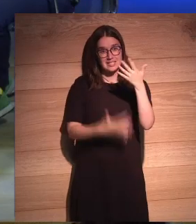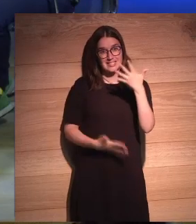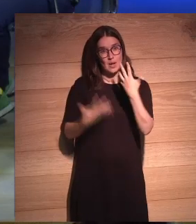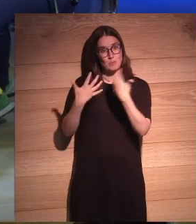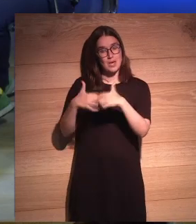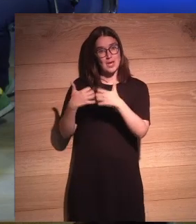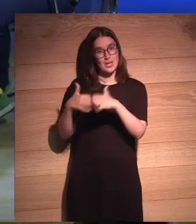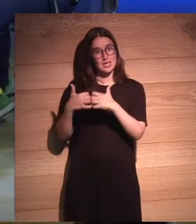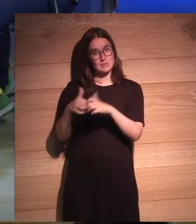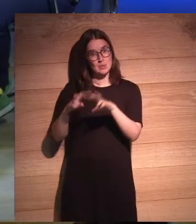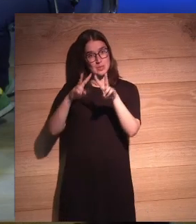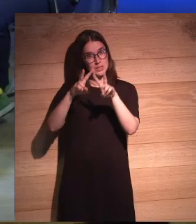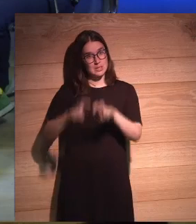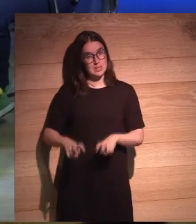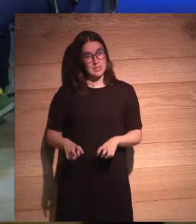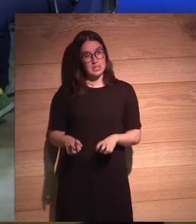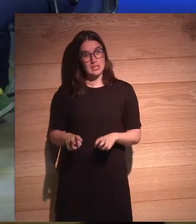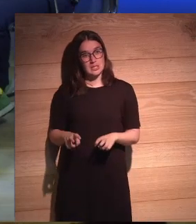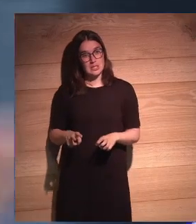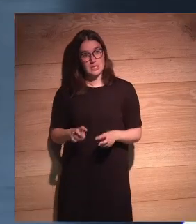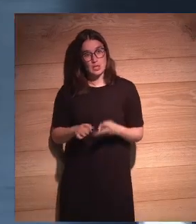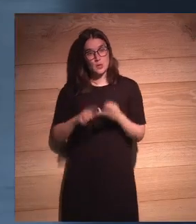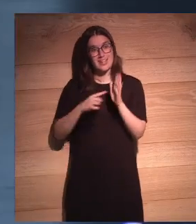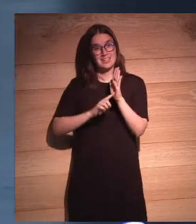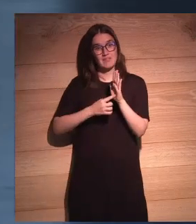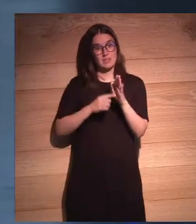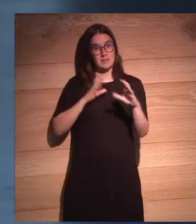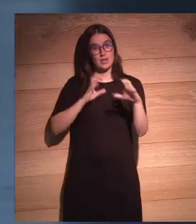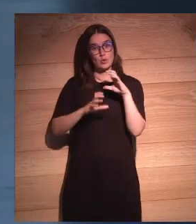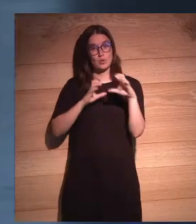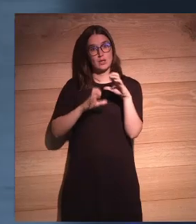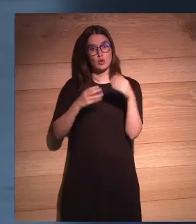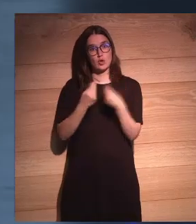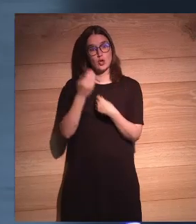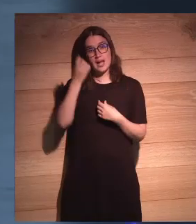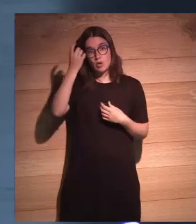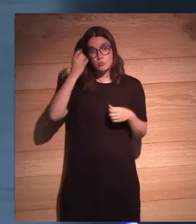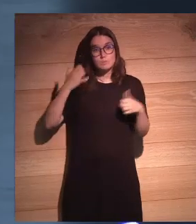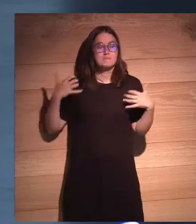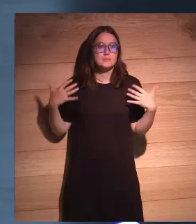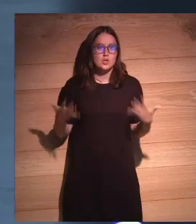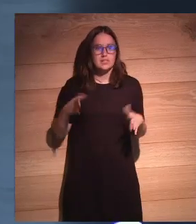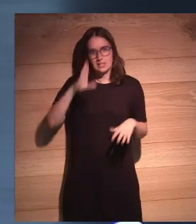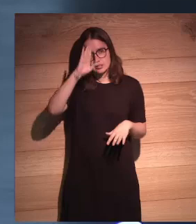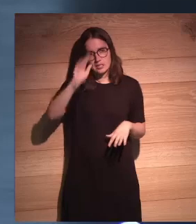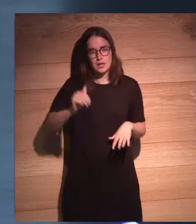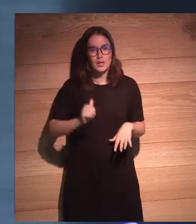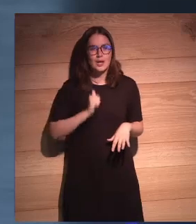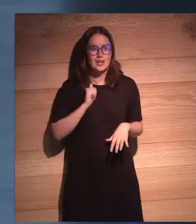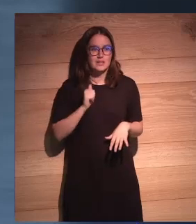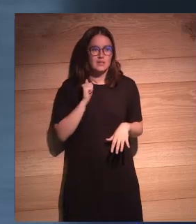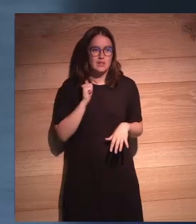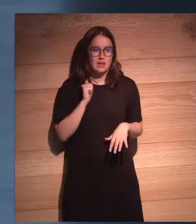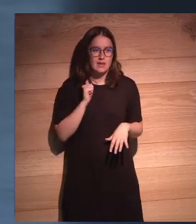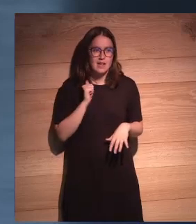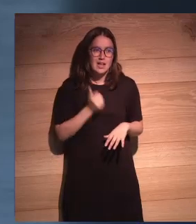mecanismos de inferencia y un interface que se comunica con los alumnos. Por tanto, en la inteligencia artificial no